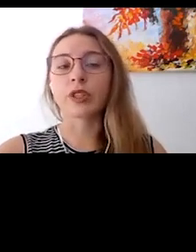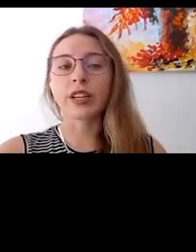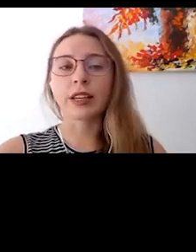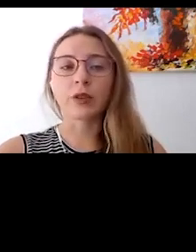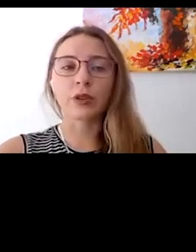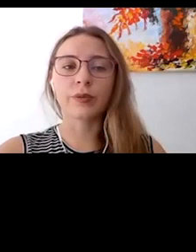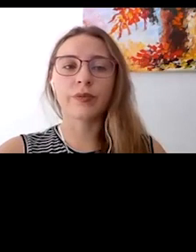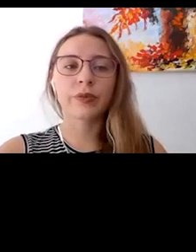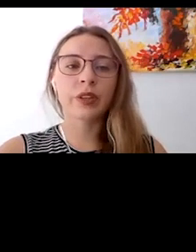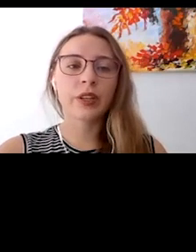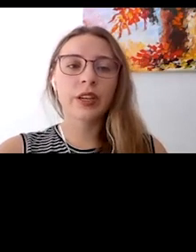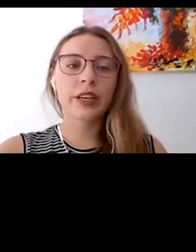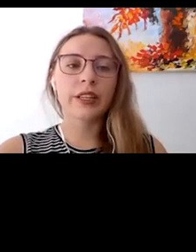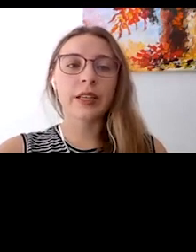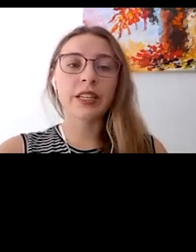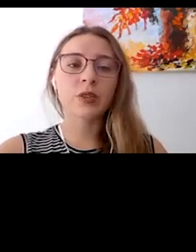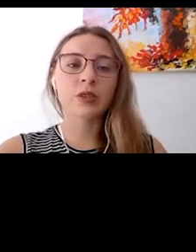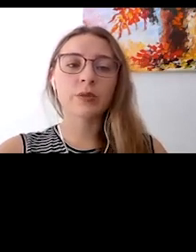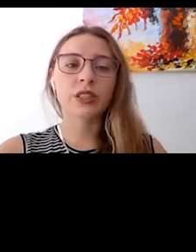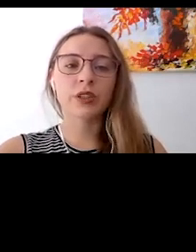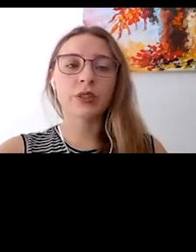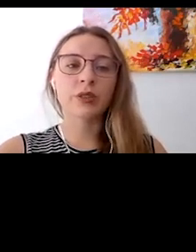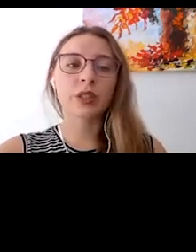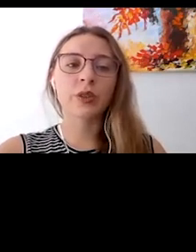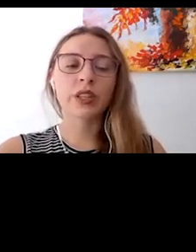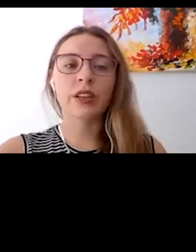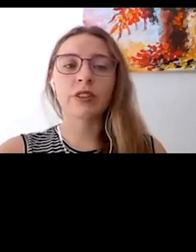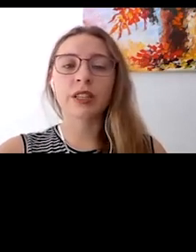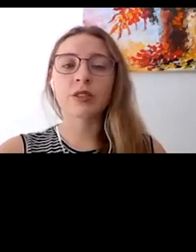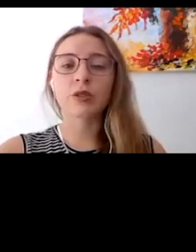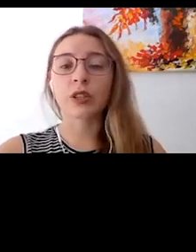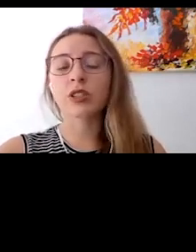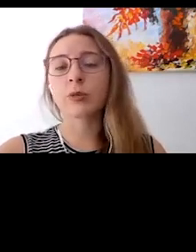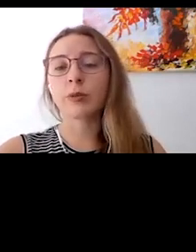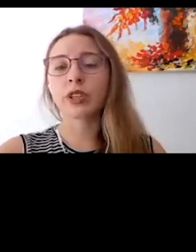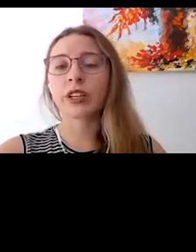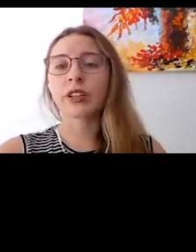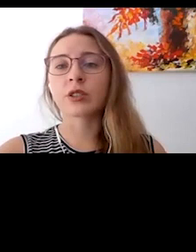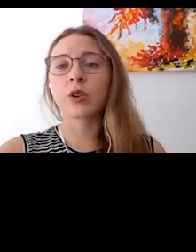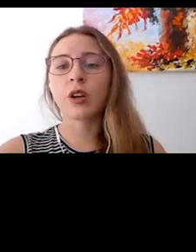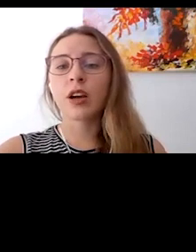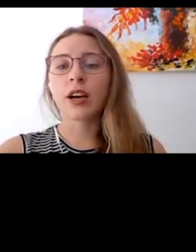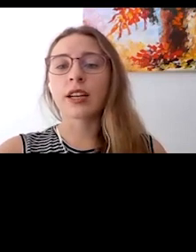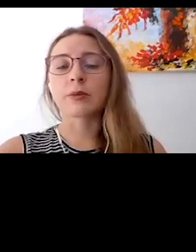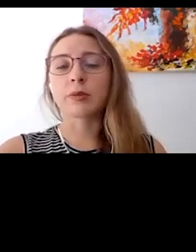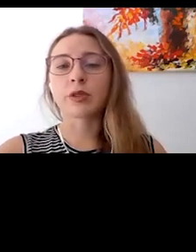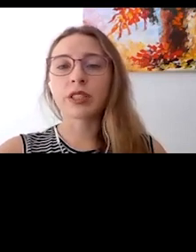la influencia del alcohol. También al conocimiento y reconocimiento de enfermedades contagiosas que puedan poner en riesgo a las demás personas que